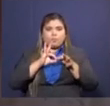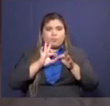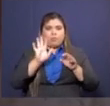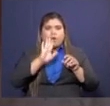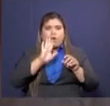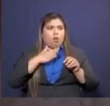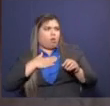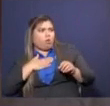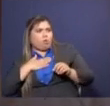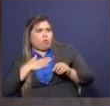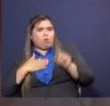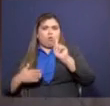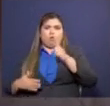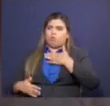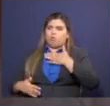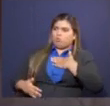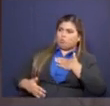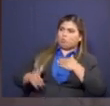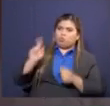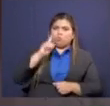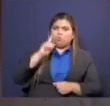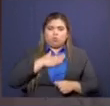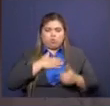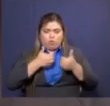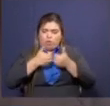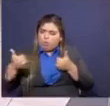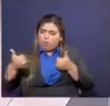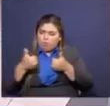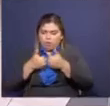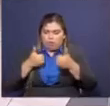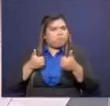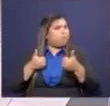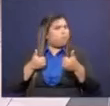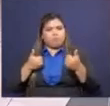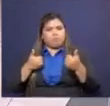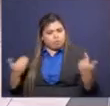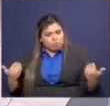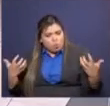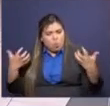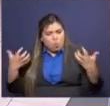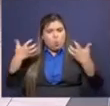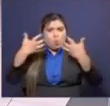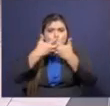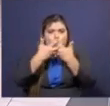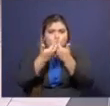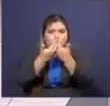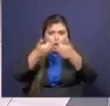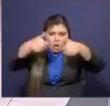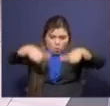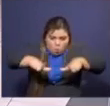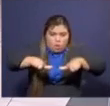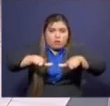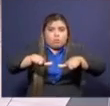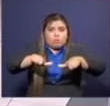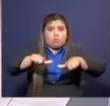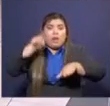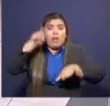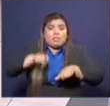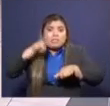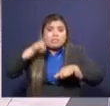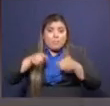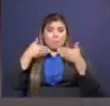otra alternativa que la de ponernos de acuerdo. A todos nos conviene que al país le vaya bien.